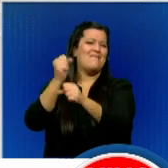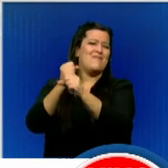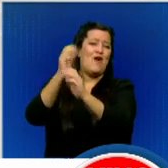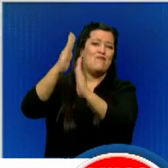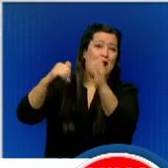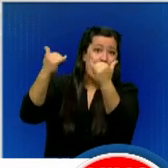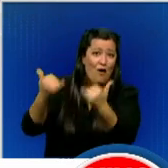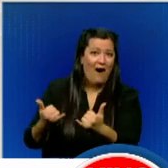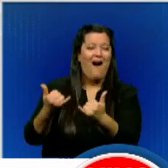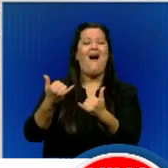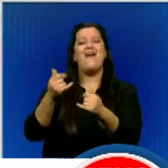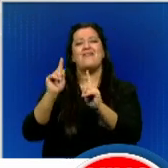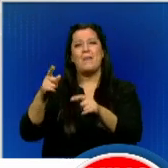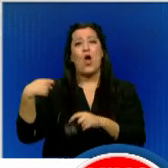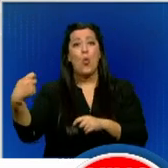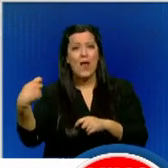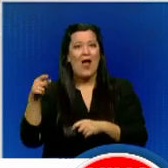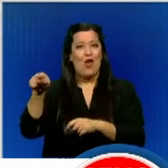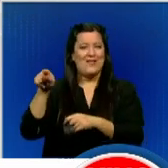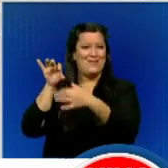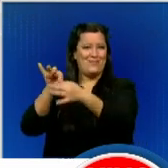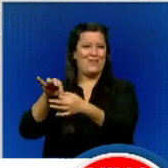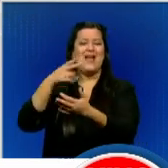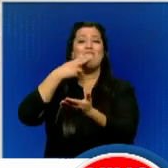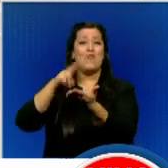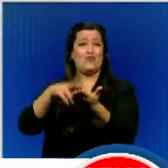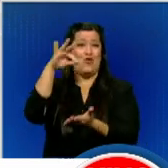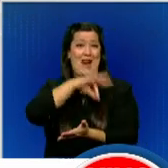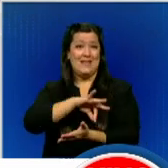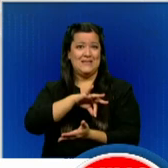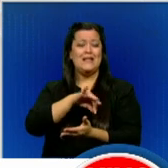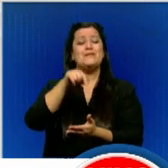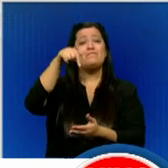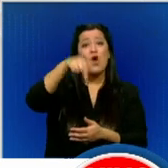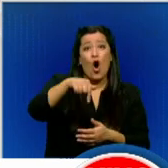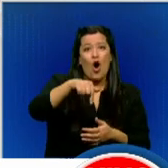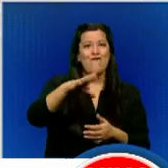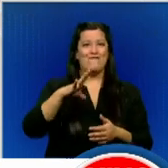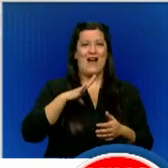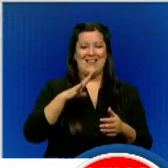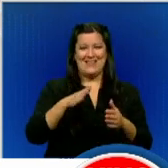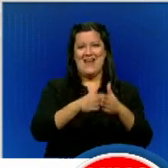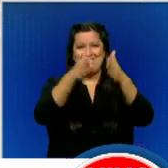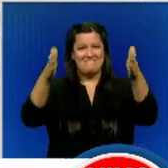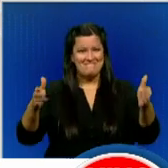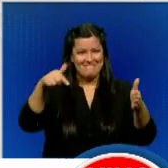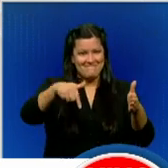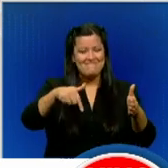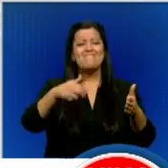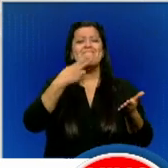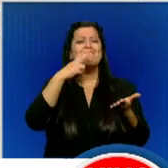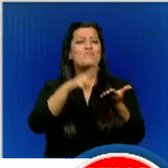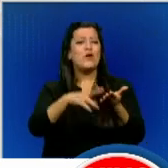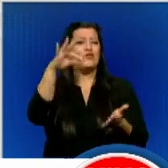y a los jubilados y ahora venimos a tratar la otra parte que tiene que ver con el impuesto